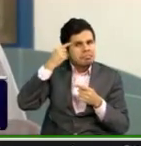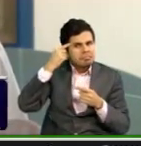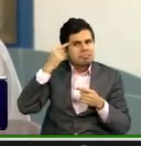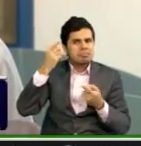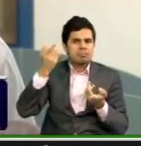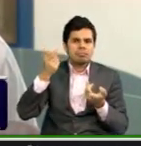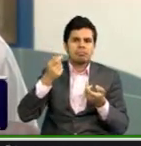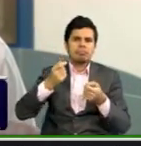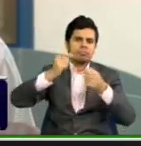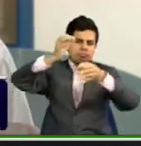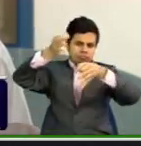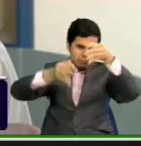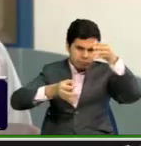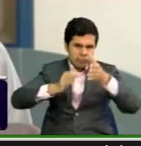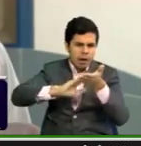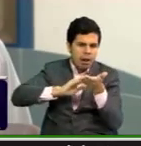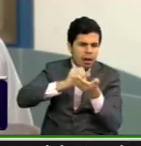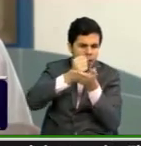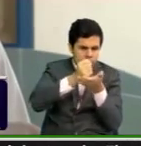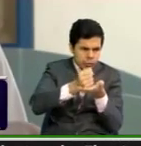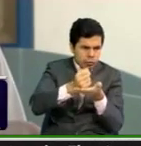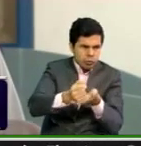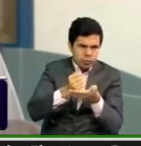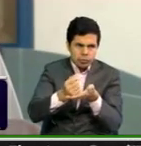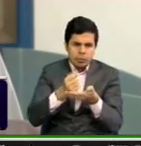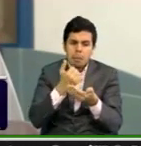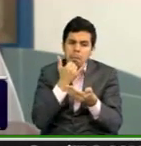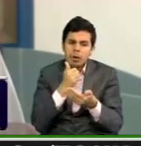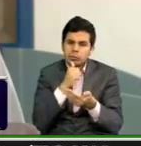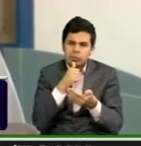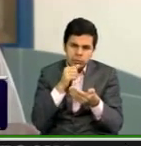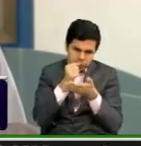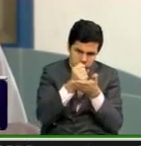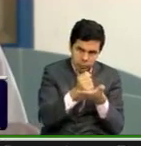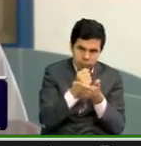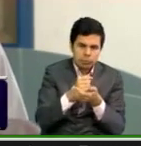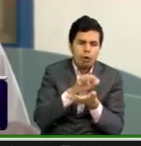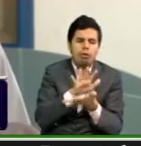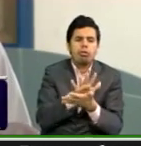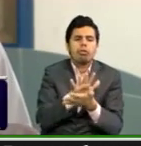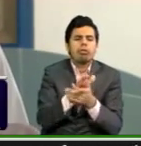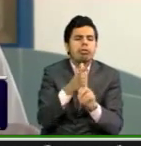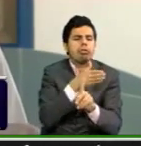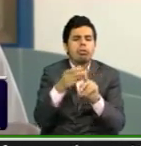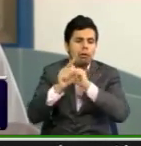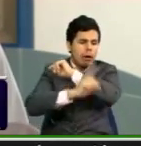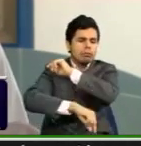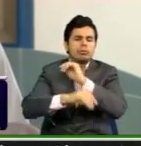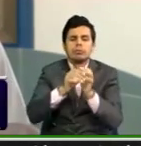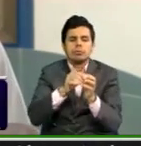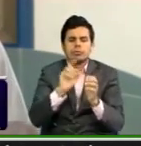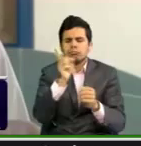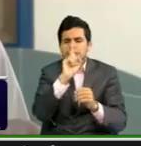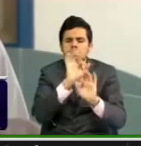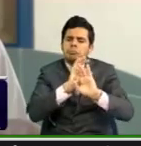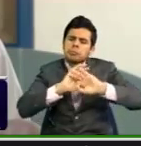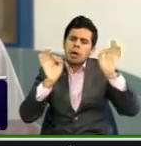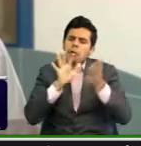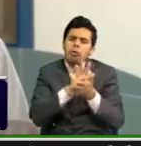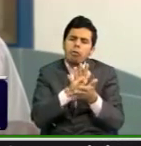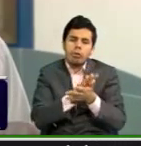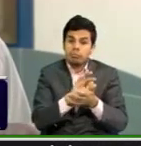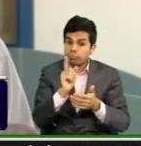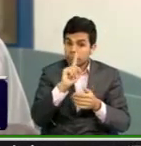justicia restaurativa y habrá impunidad no habrá impunidad esté